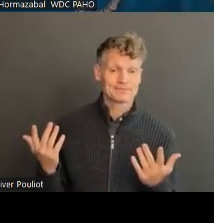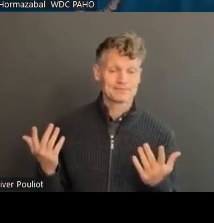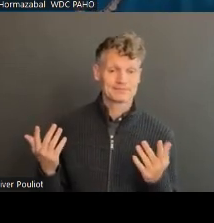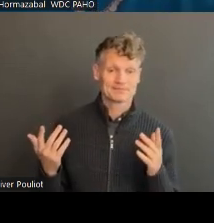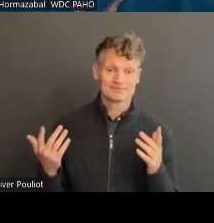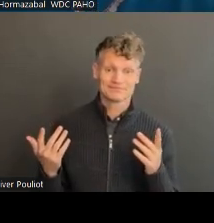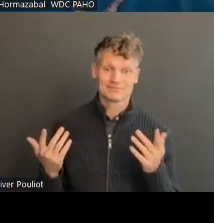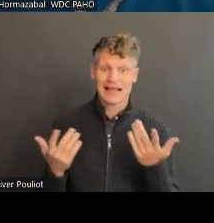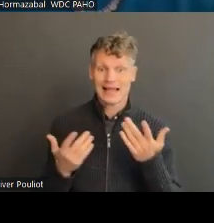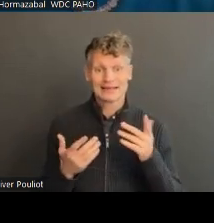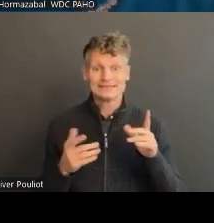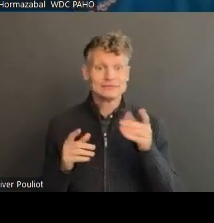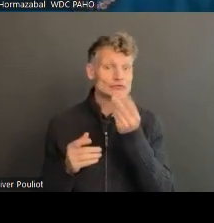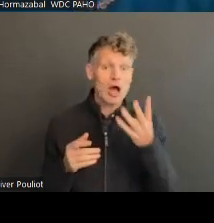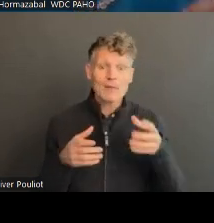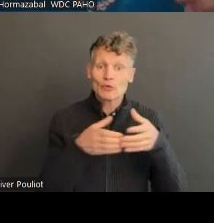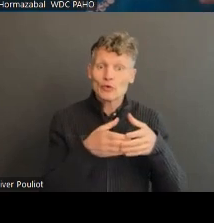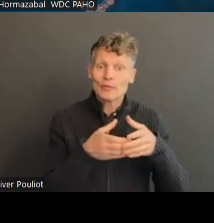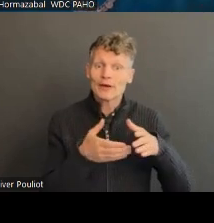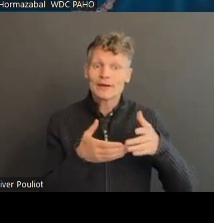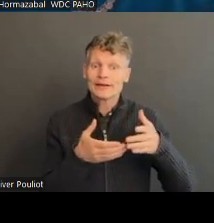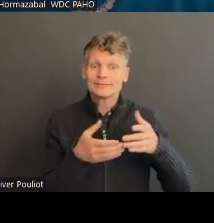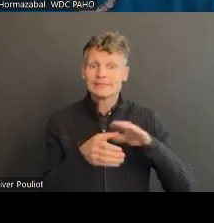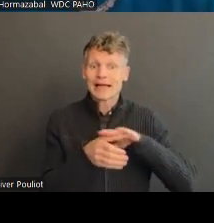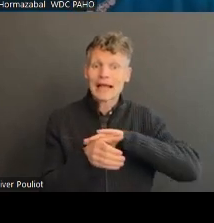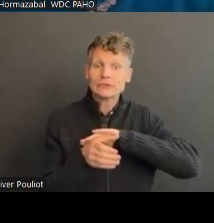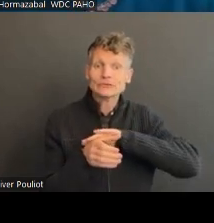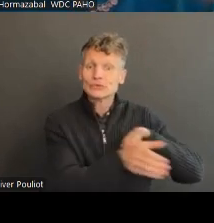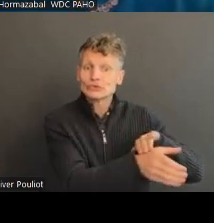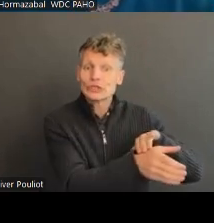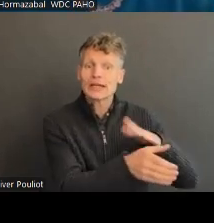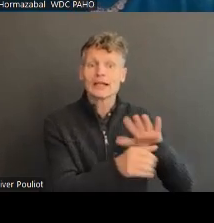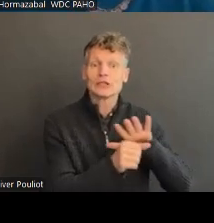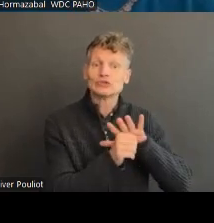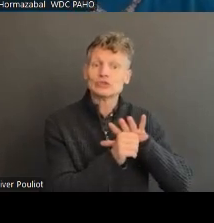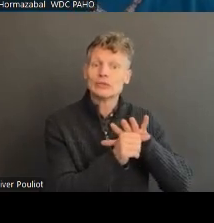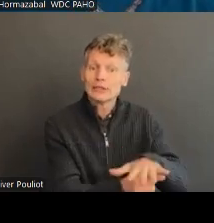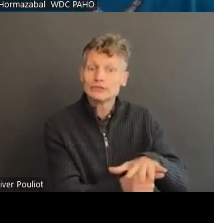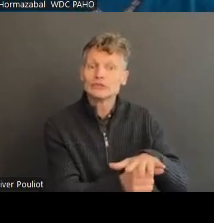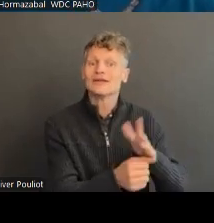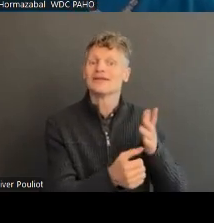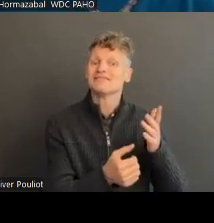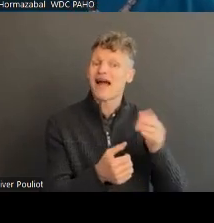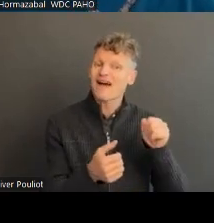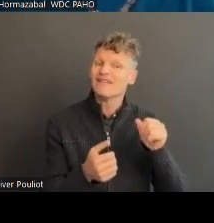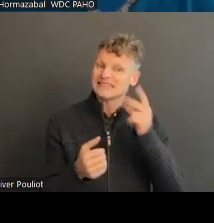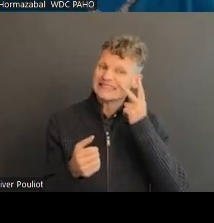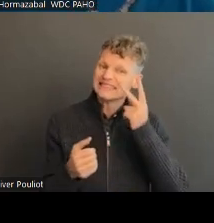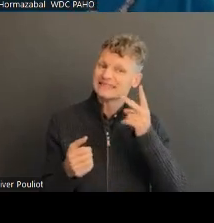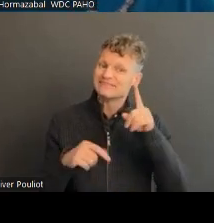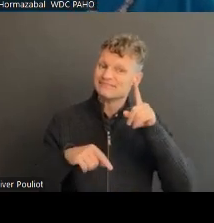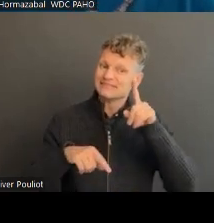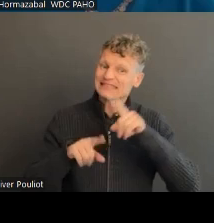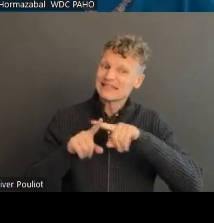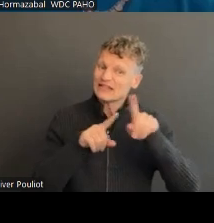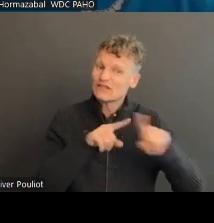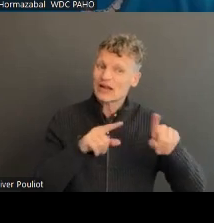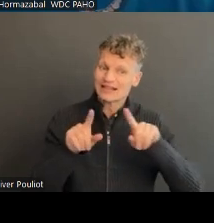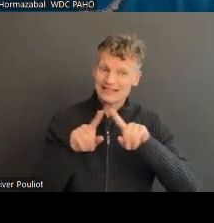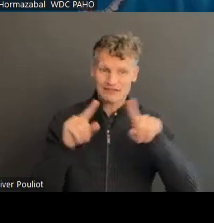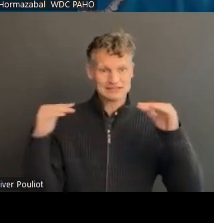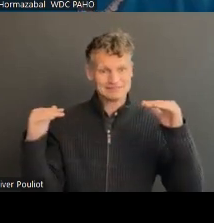¿cierto? Diversidad de género, por los procesos migratorios, en cómo viven ciertos grupos y territorios en nuestra región,